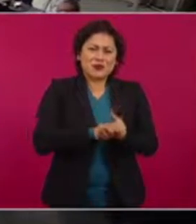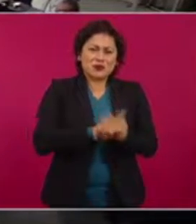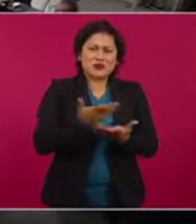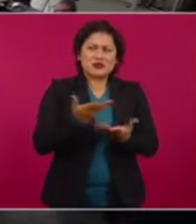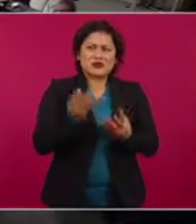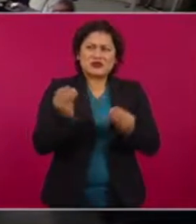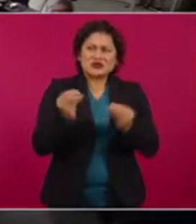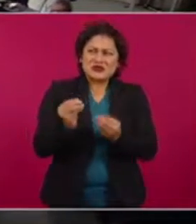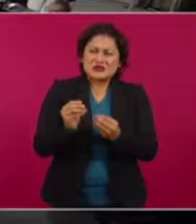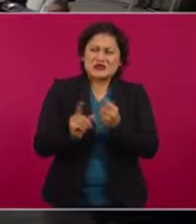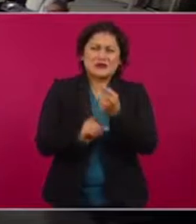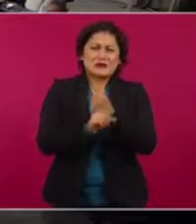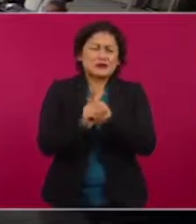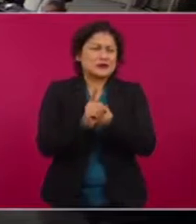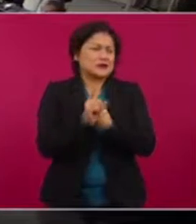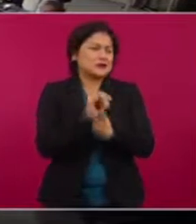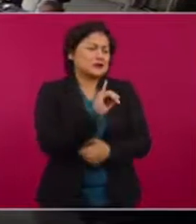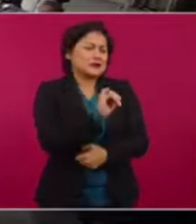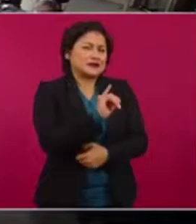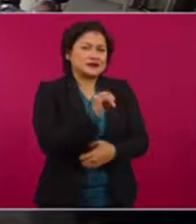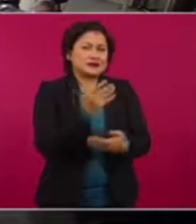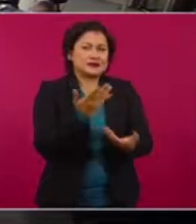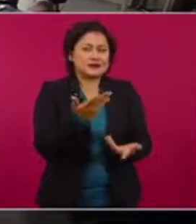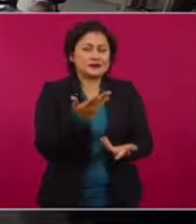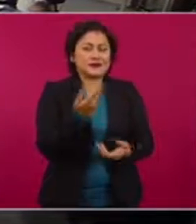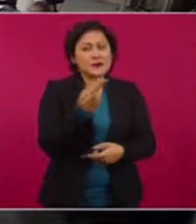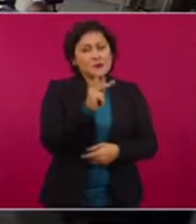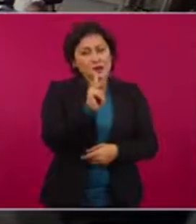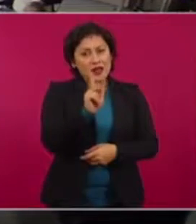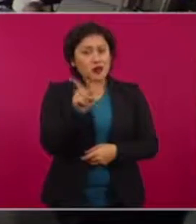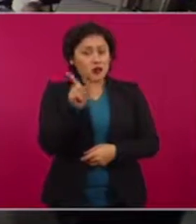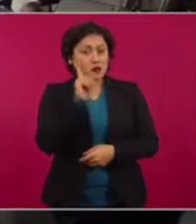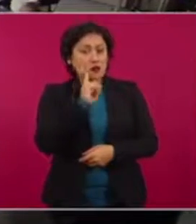y que podía hacer algunas gestiones por él